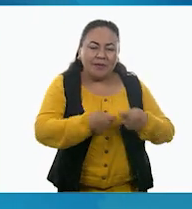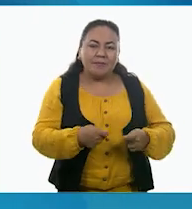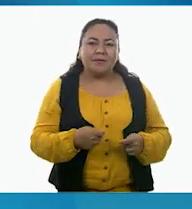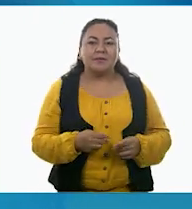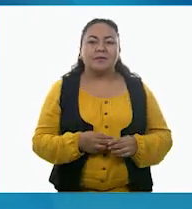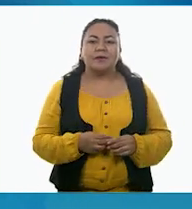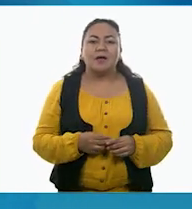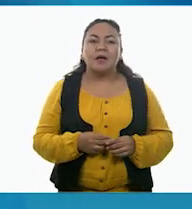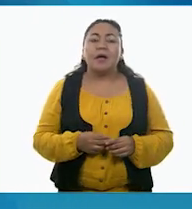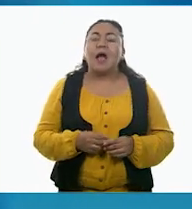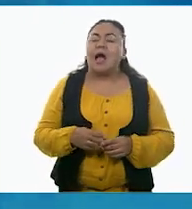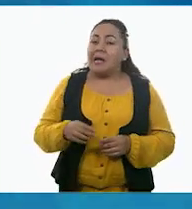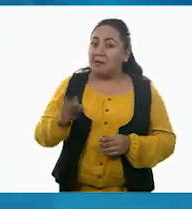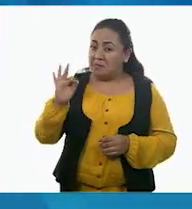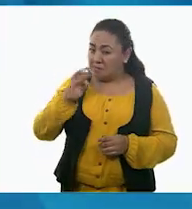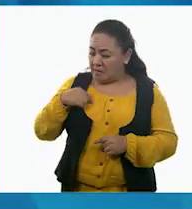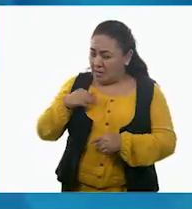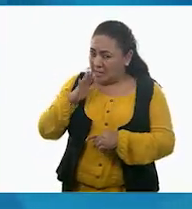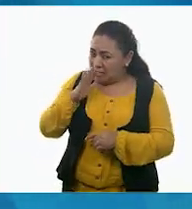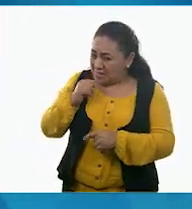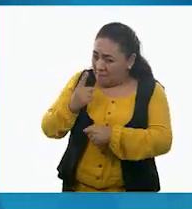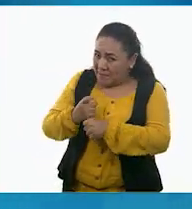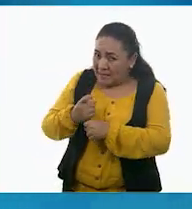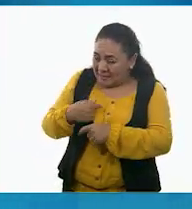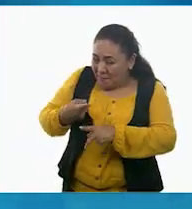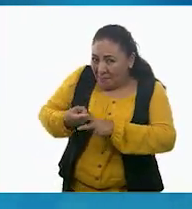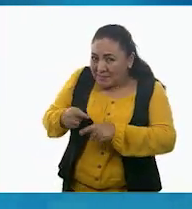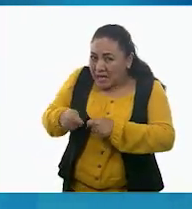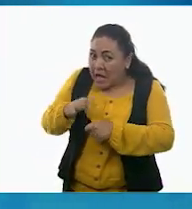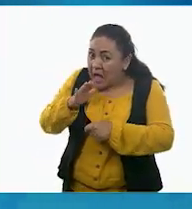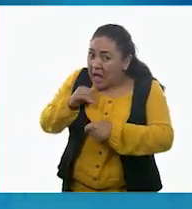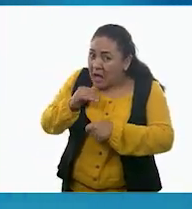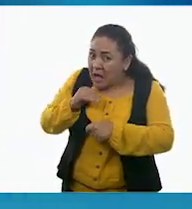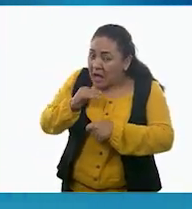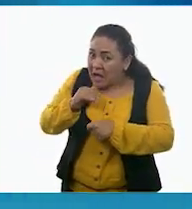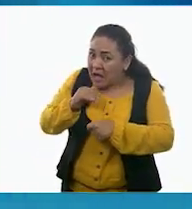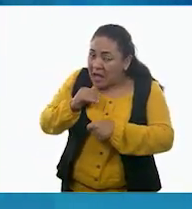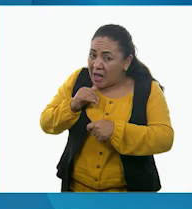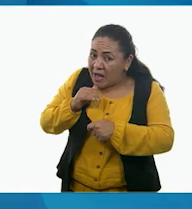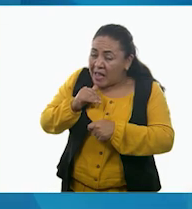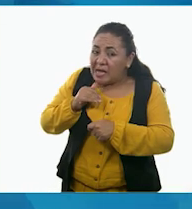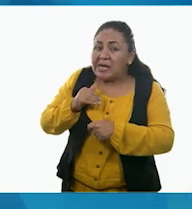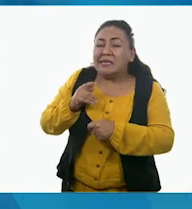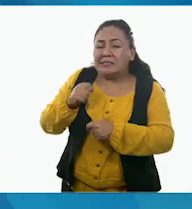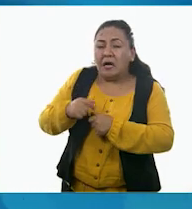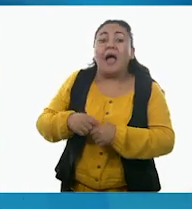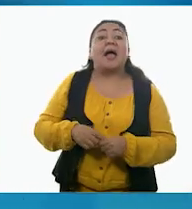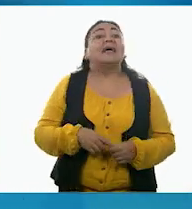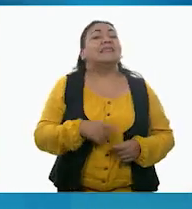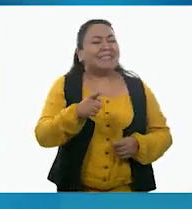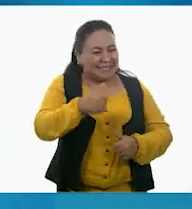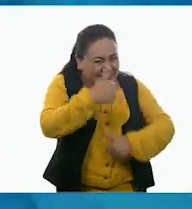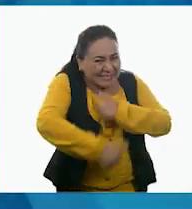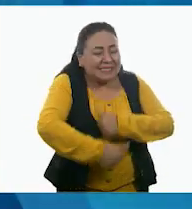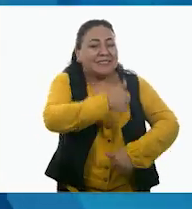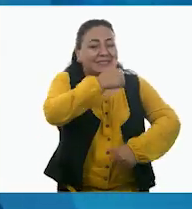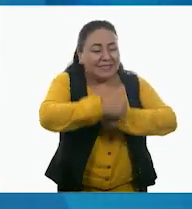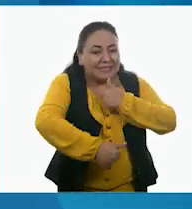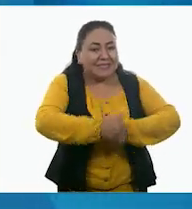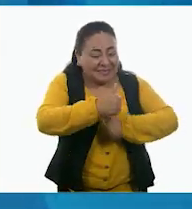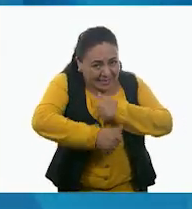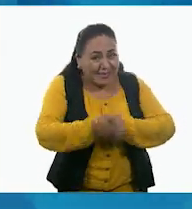Tlaxcopa amo ti hueli titlatlani. ¿Si yeyeco? ¿Si yeyeco? ¡Guau! ¡Si